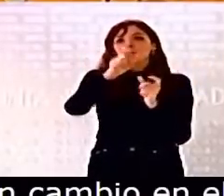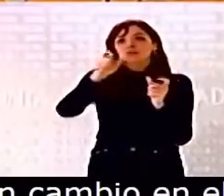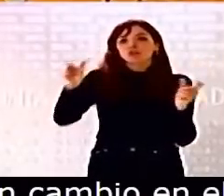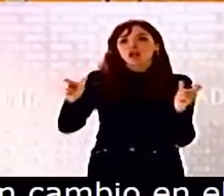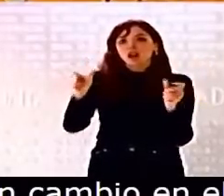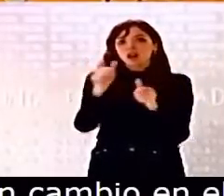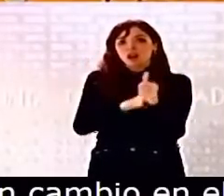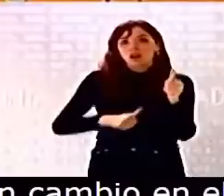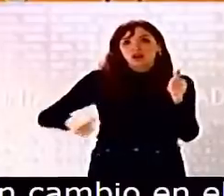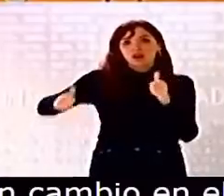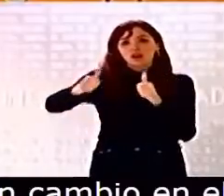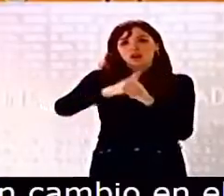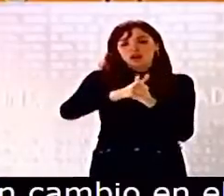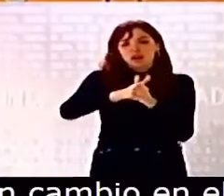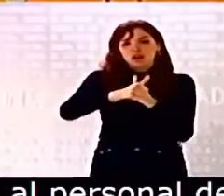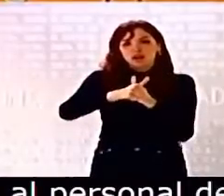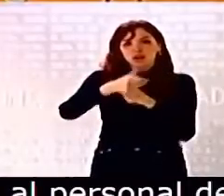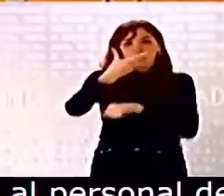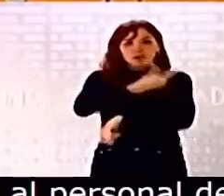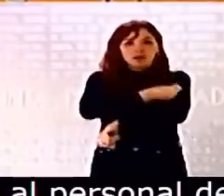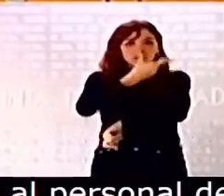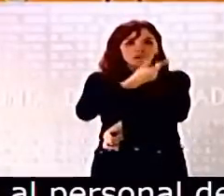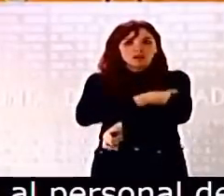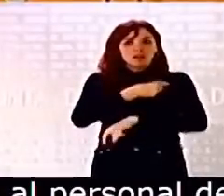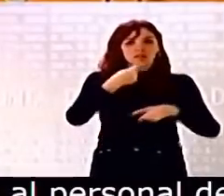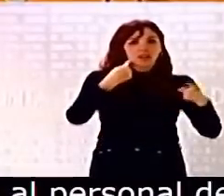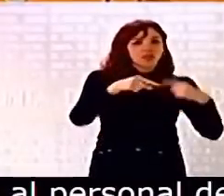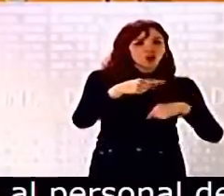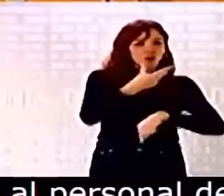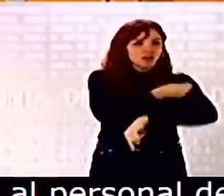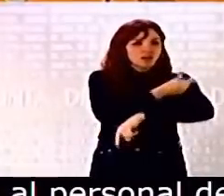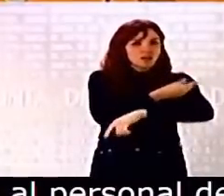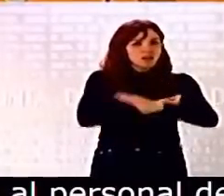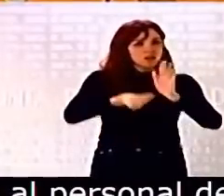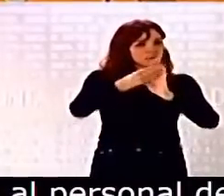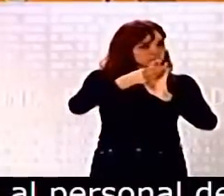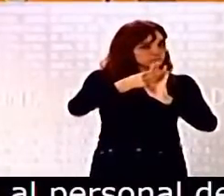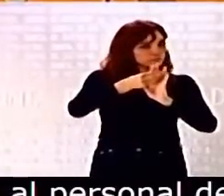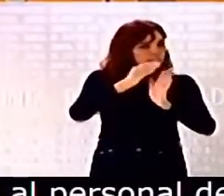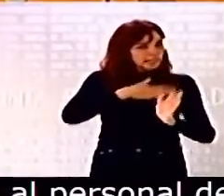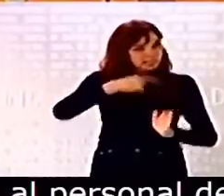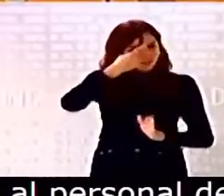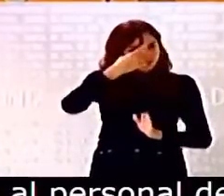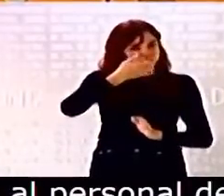línea con los cargos de dirección. Quería saber si esto es así. Gracias.